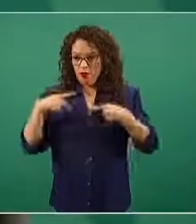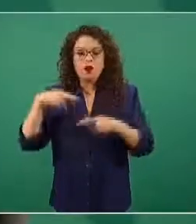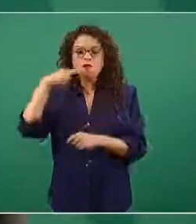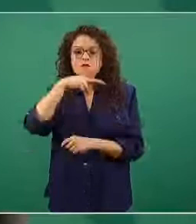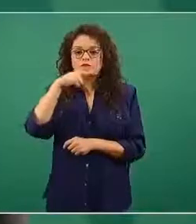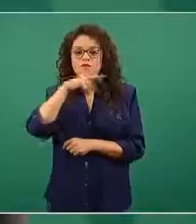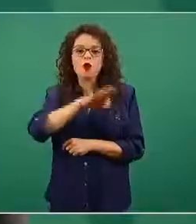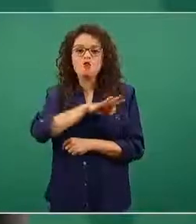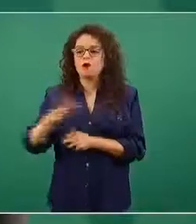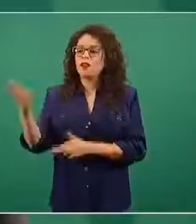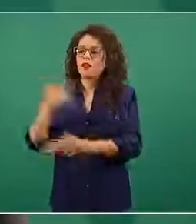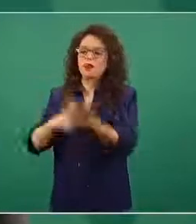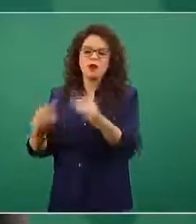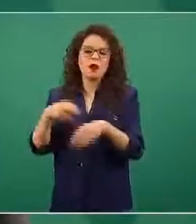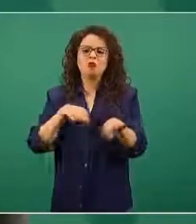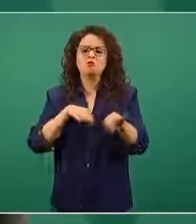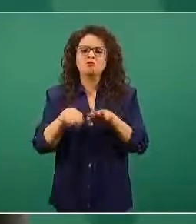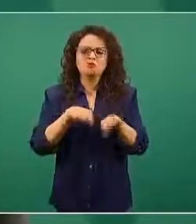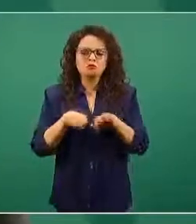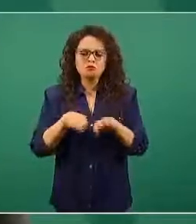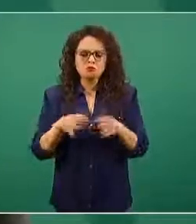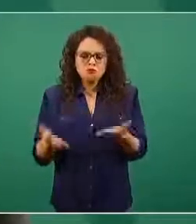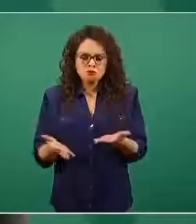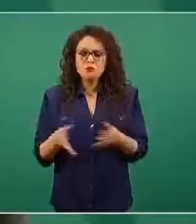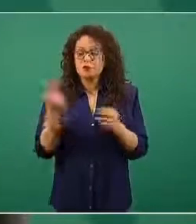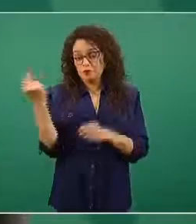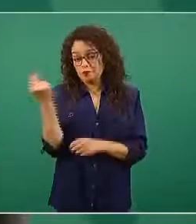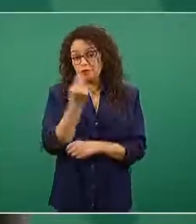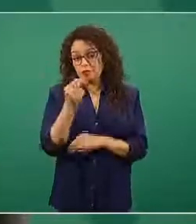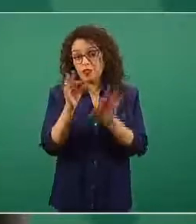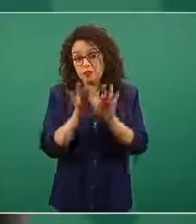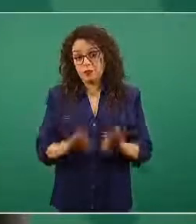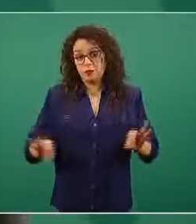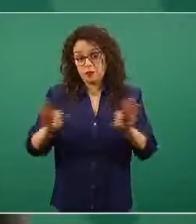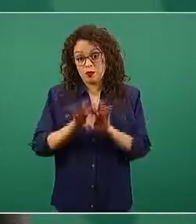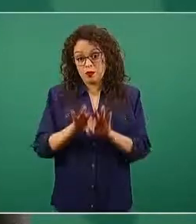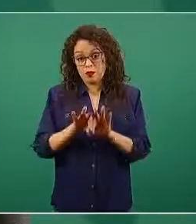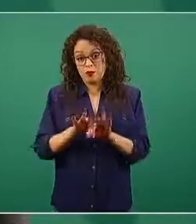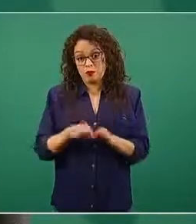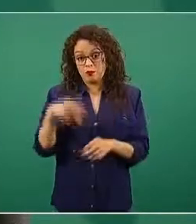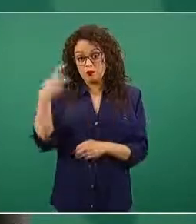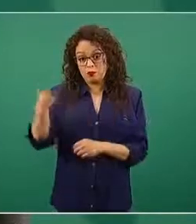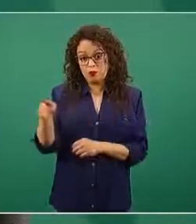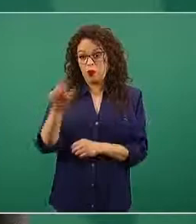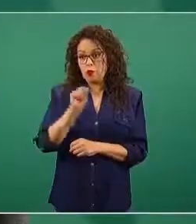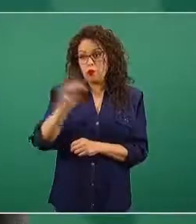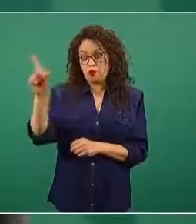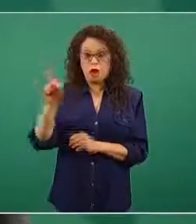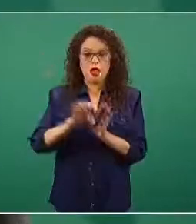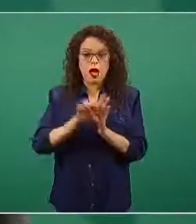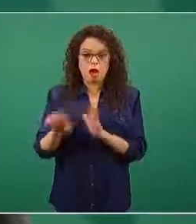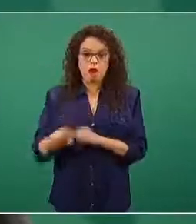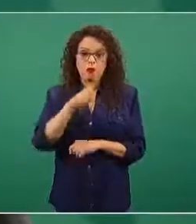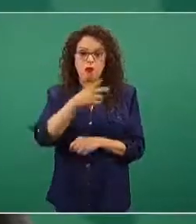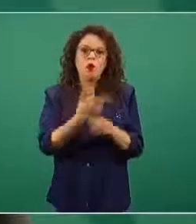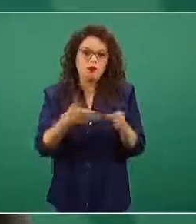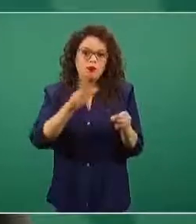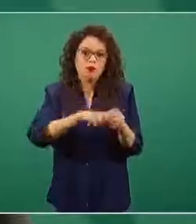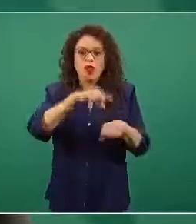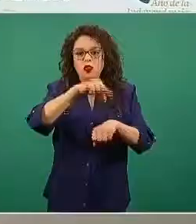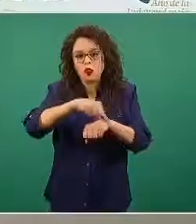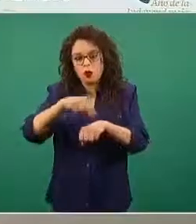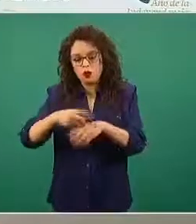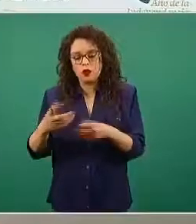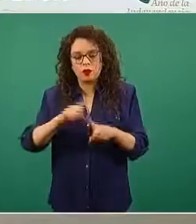nuevamente incorporarse a sus actividades que son tan esenciales como el ejercicio de su profesión de la salud. Así también hay otra serie